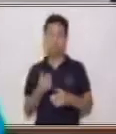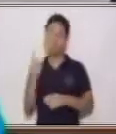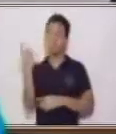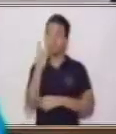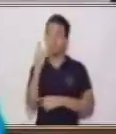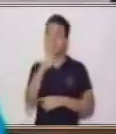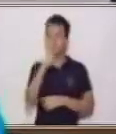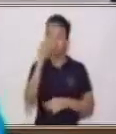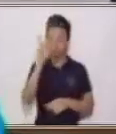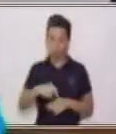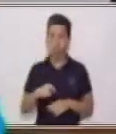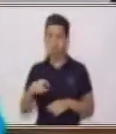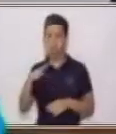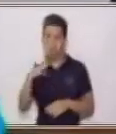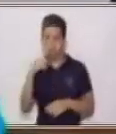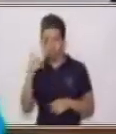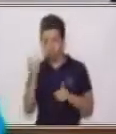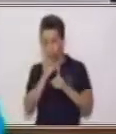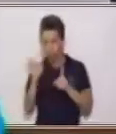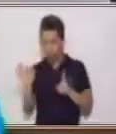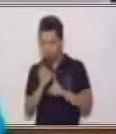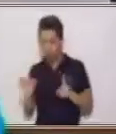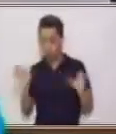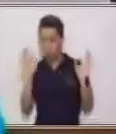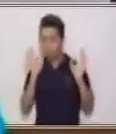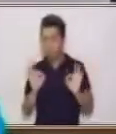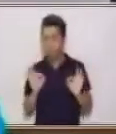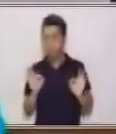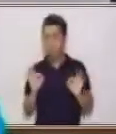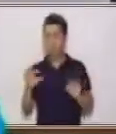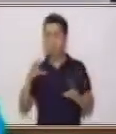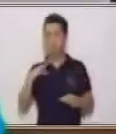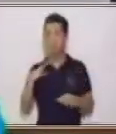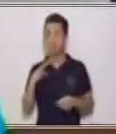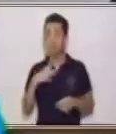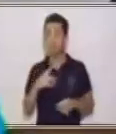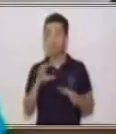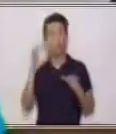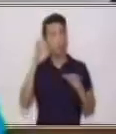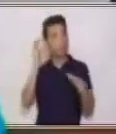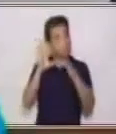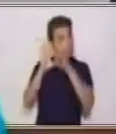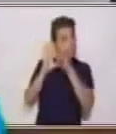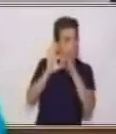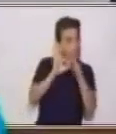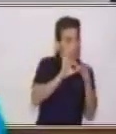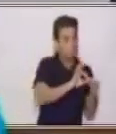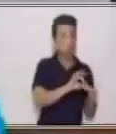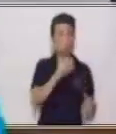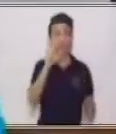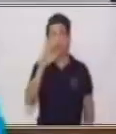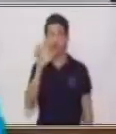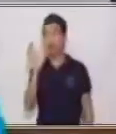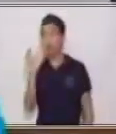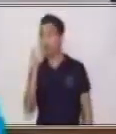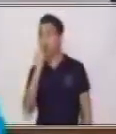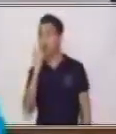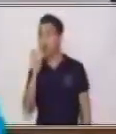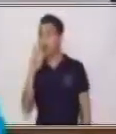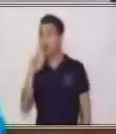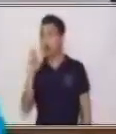importante que tengas presente eso, que en todos los escritos tiene que haber una coherencia. Y en este caso es, como siempre lo hemos